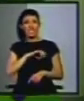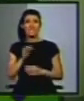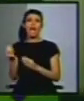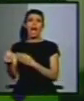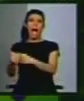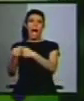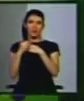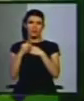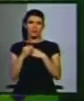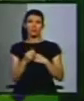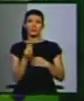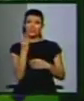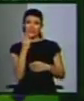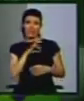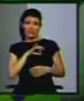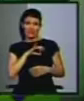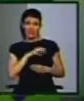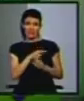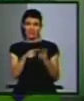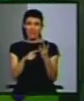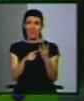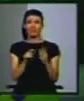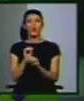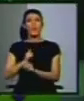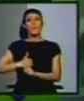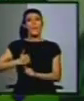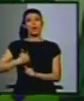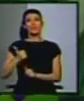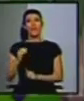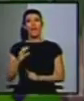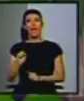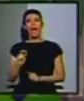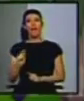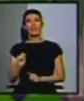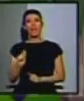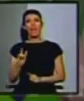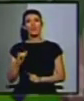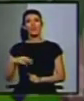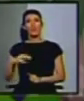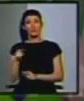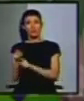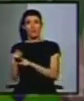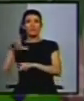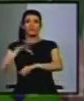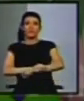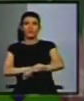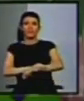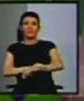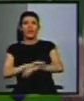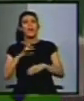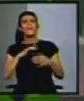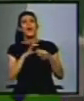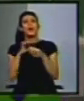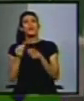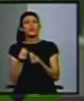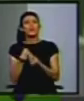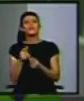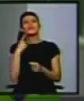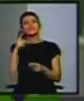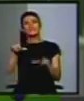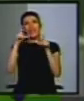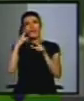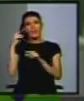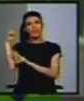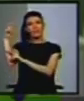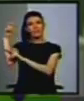noticia. 3 compatriotas fueron detenidos por la policía de Cataluña. El porqué queda implícito en las cámaras de seguridad de esta joyería